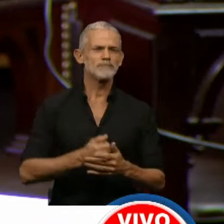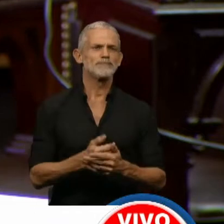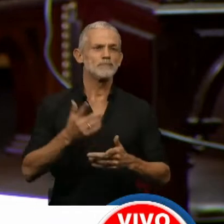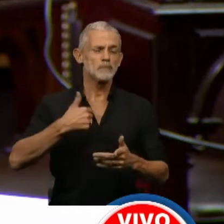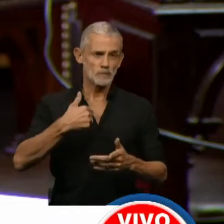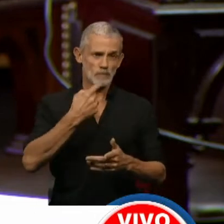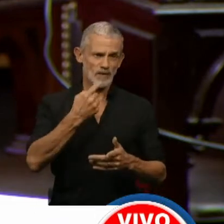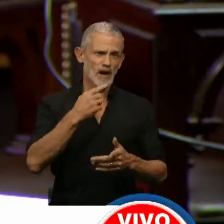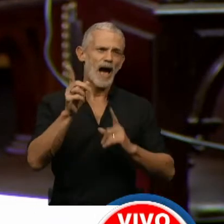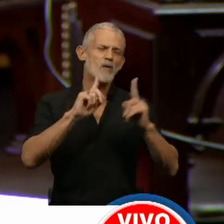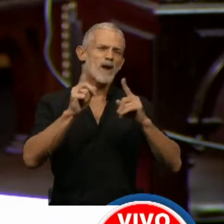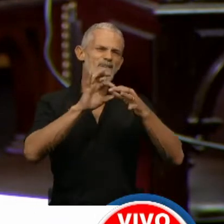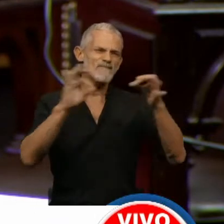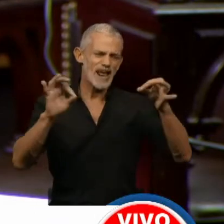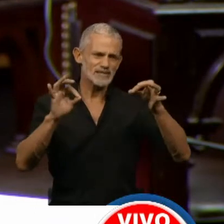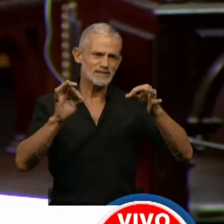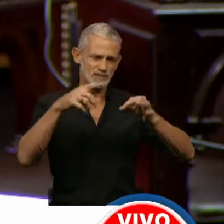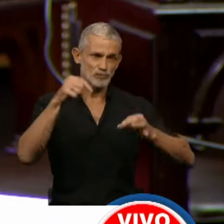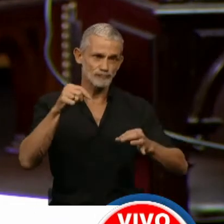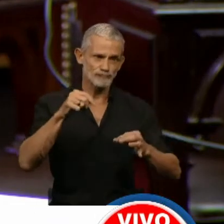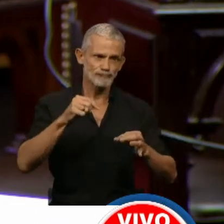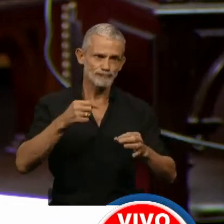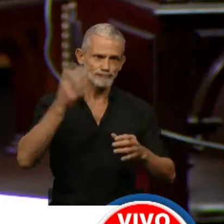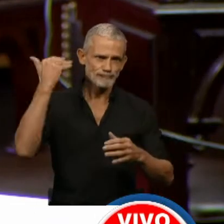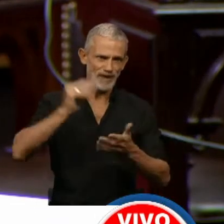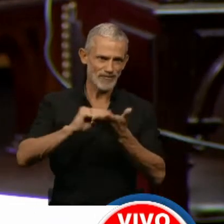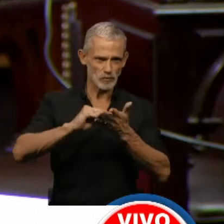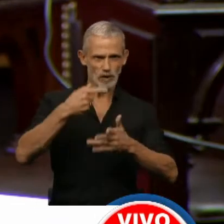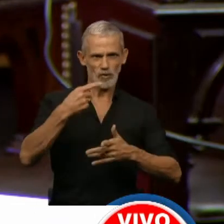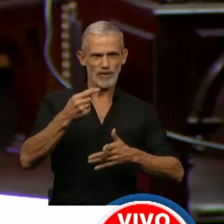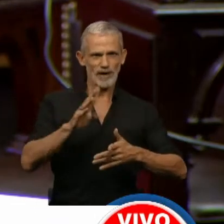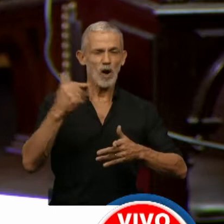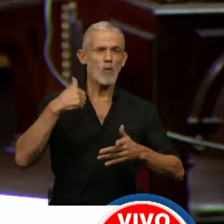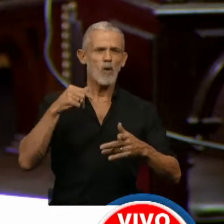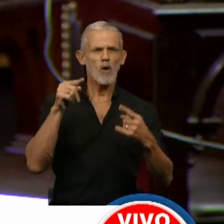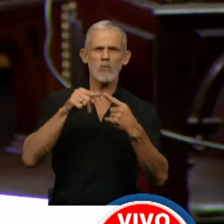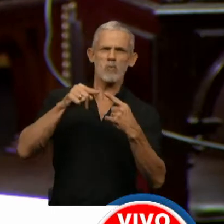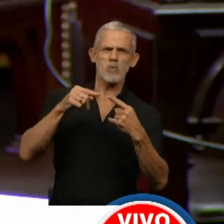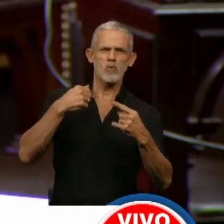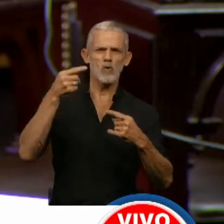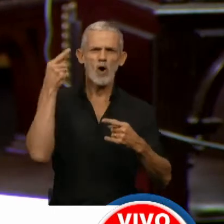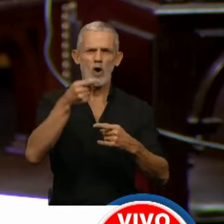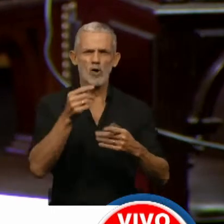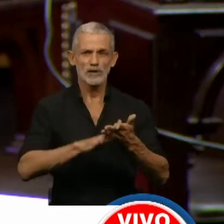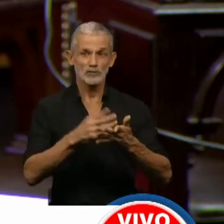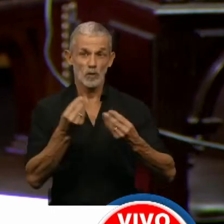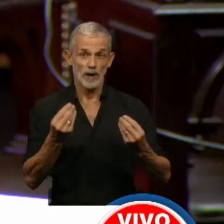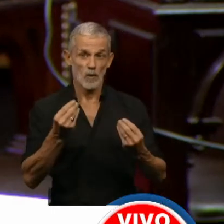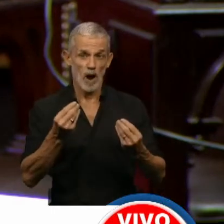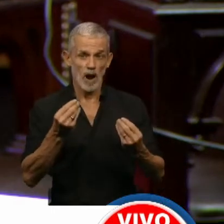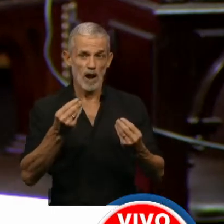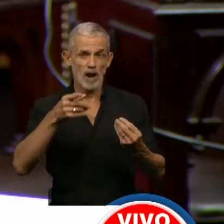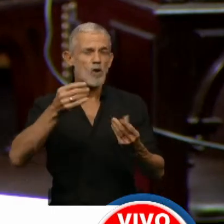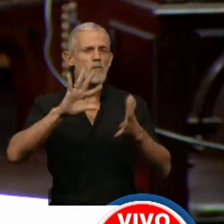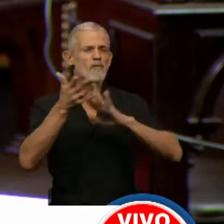hago mención a algunas expresiones que se han vertido con anterioridad, ha habido objeciones claramente con respecto a